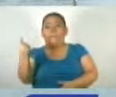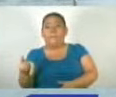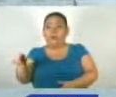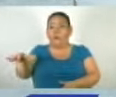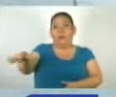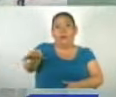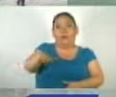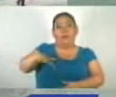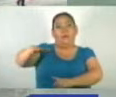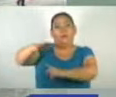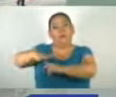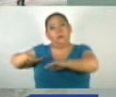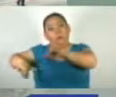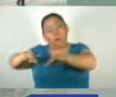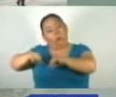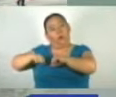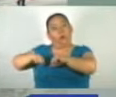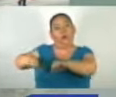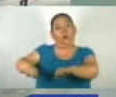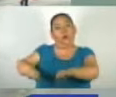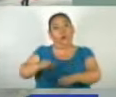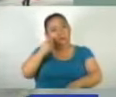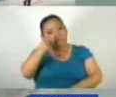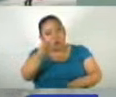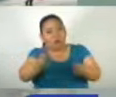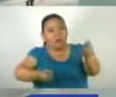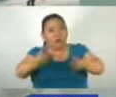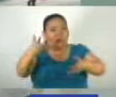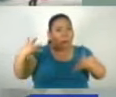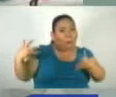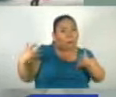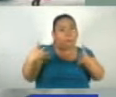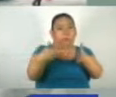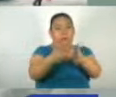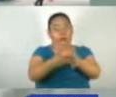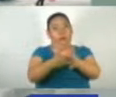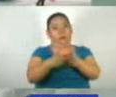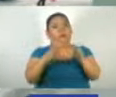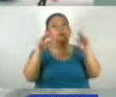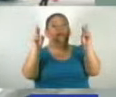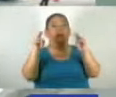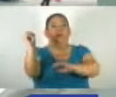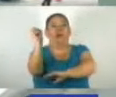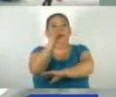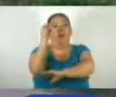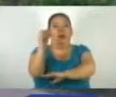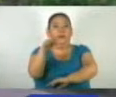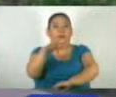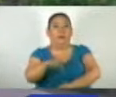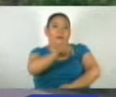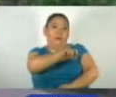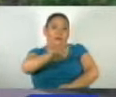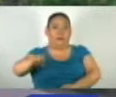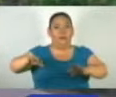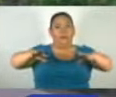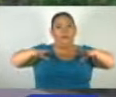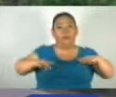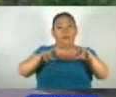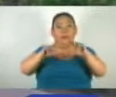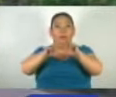Ilopango. Los percances viales siguen estando en el primer lugar de las emergencias atendidas en el feriado. Protección Civil